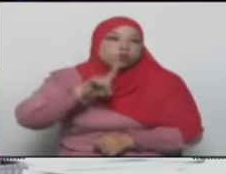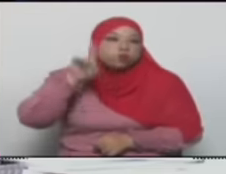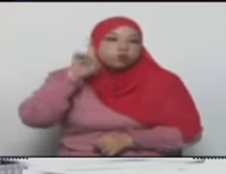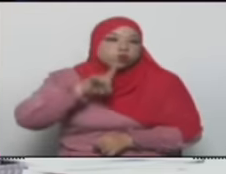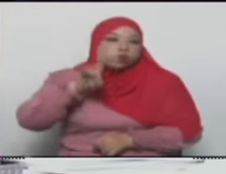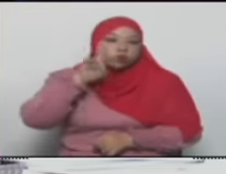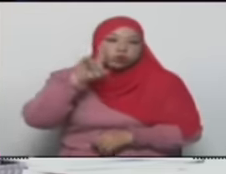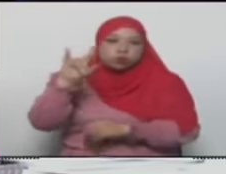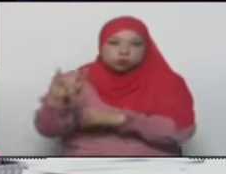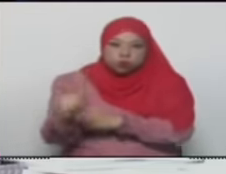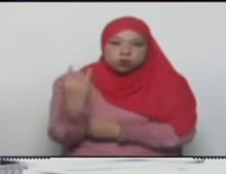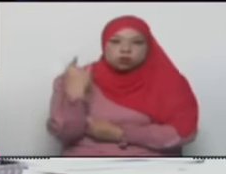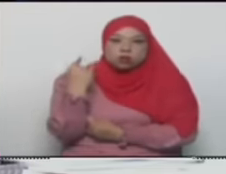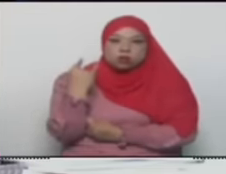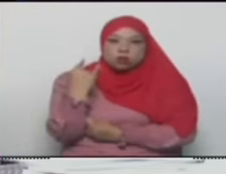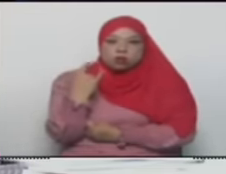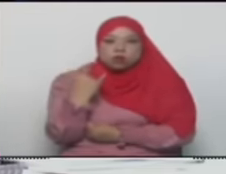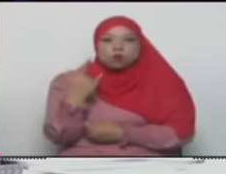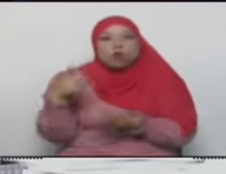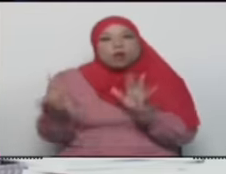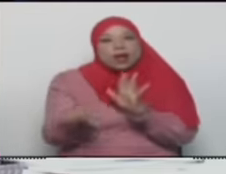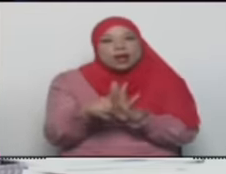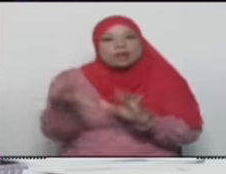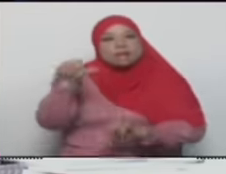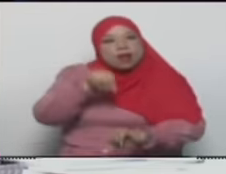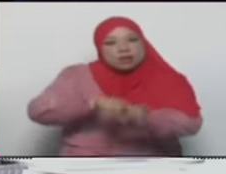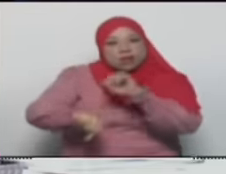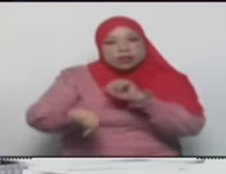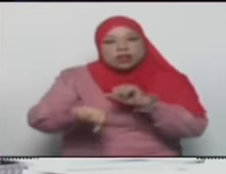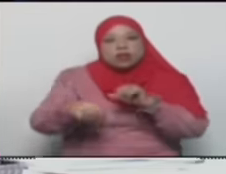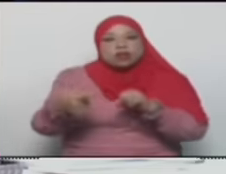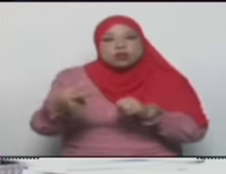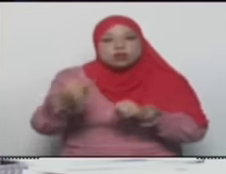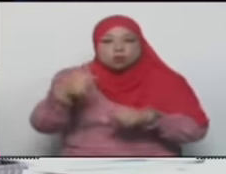país tiene derecho a aprobar para defender su sociedad,